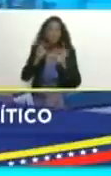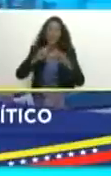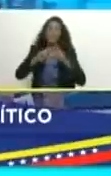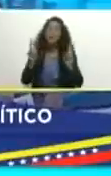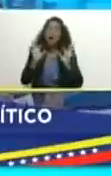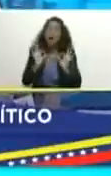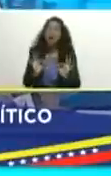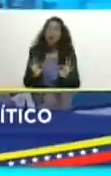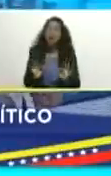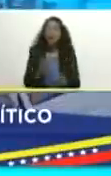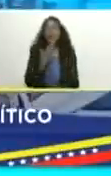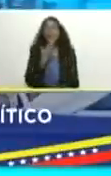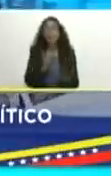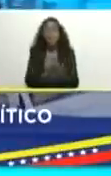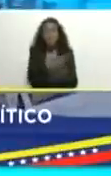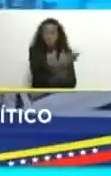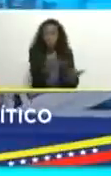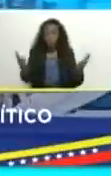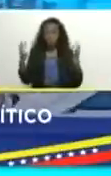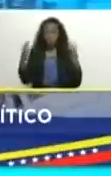con el permiso de ustedes,